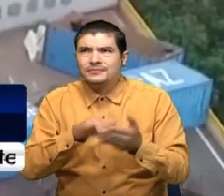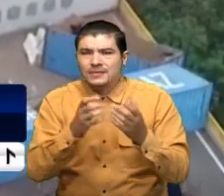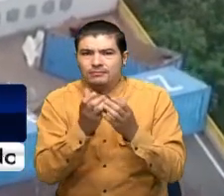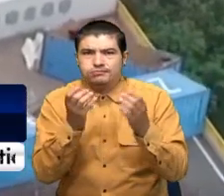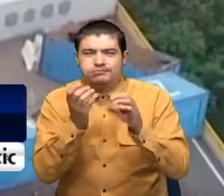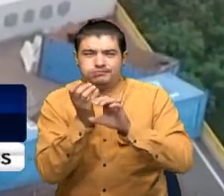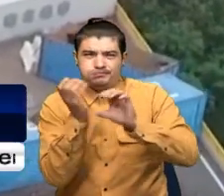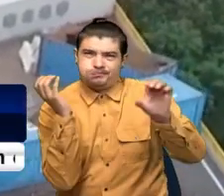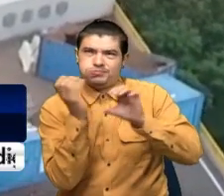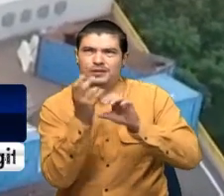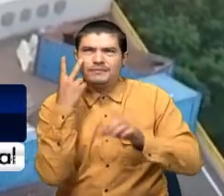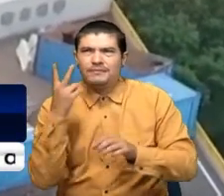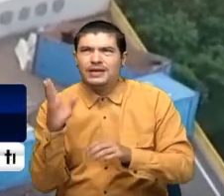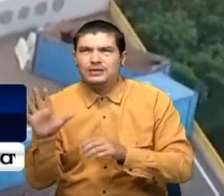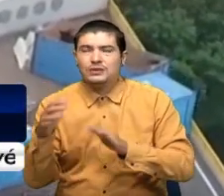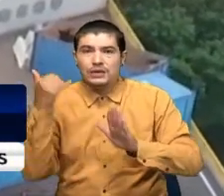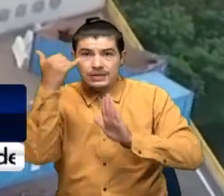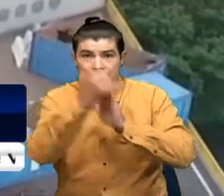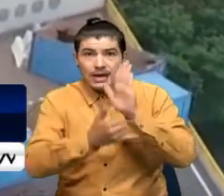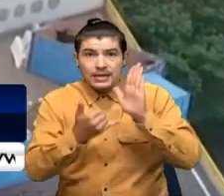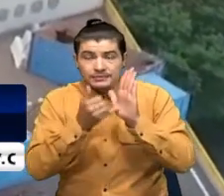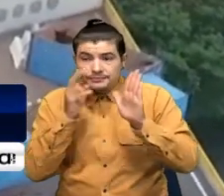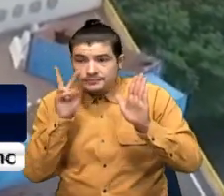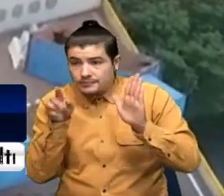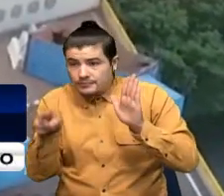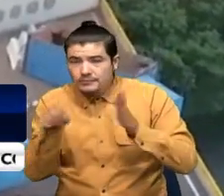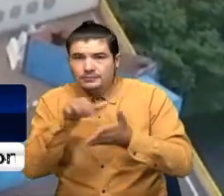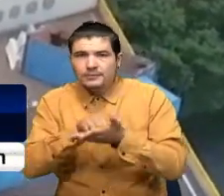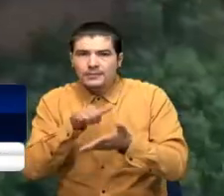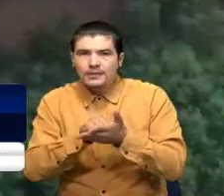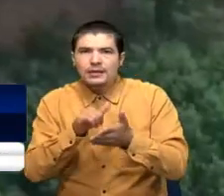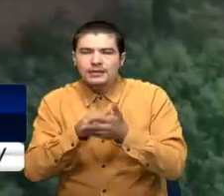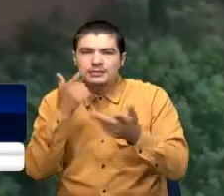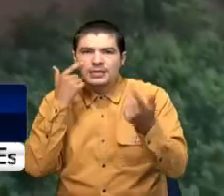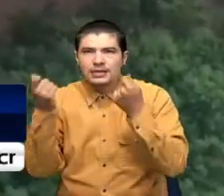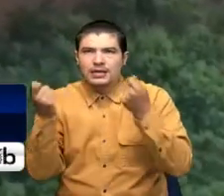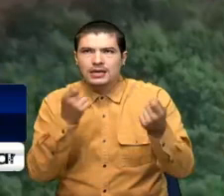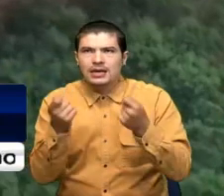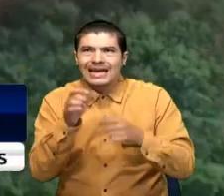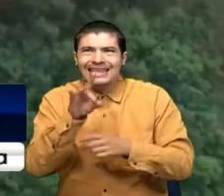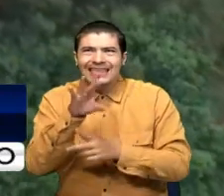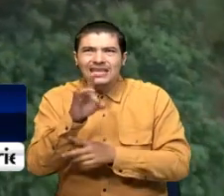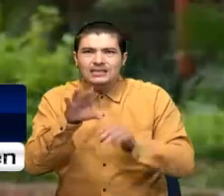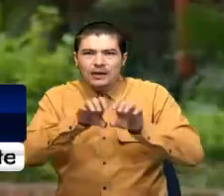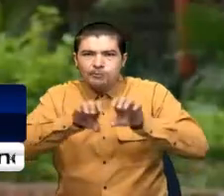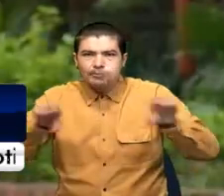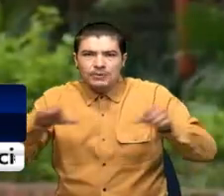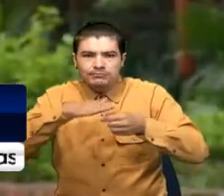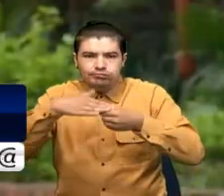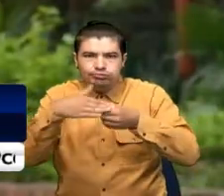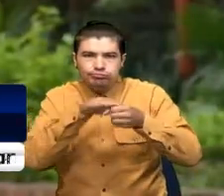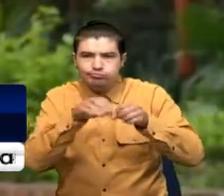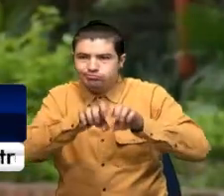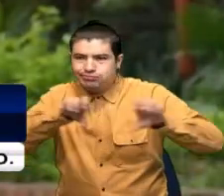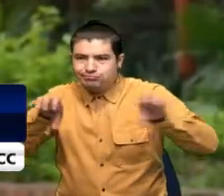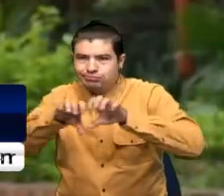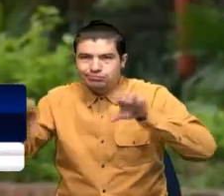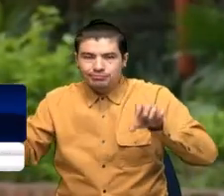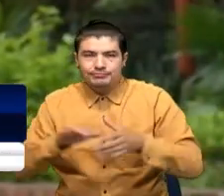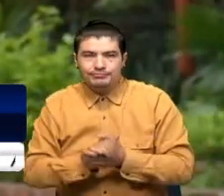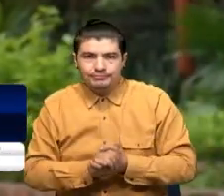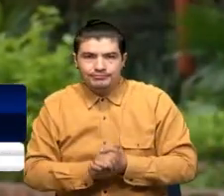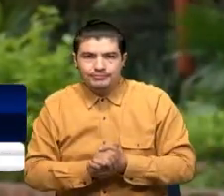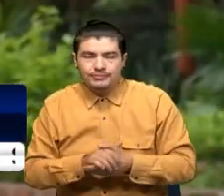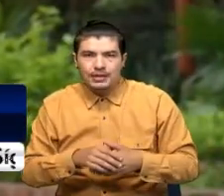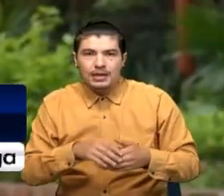Unidad. Esta imagen, captada desde un dron, evidencia la estrategia de bloqueo con 15 de estos elementos. Ya Estados Unidos se pronunció,